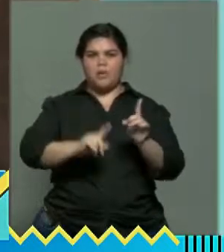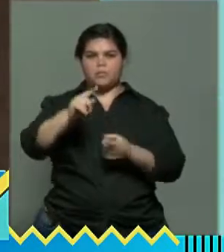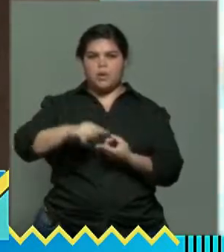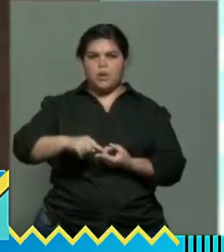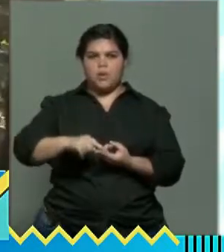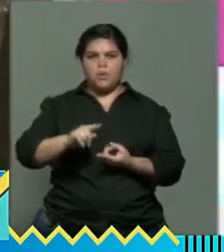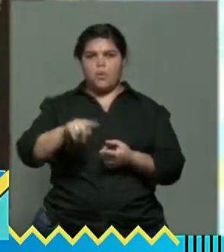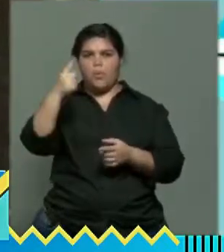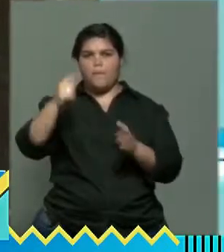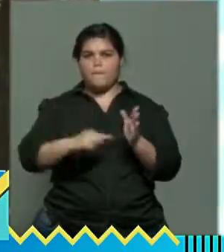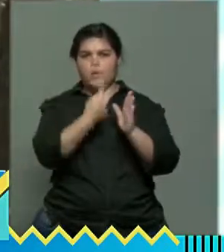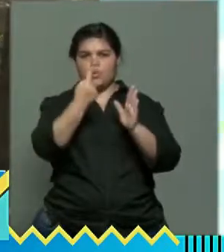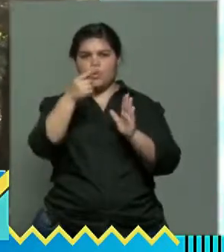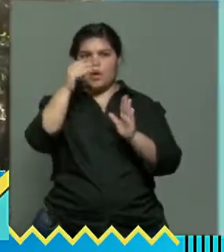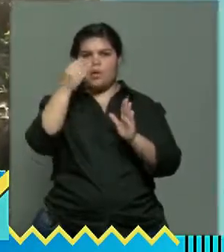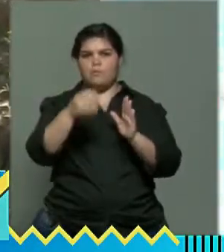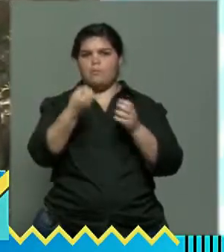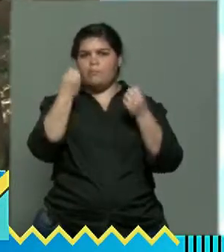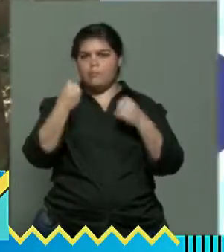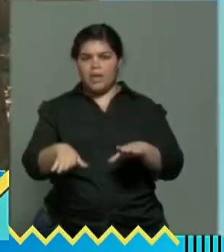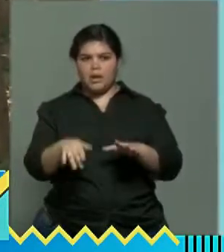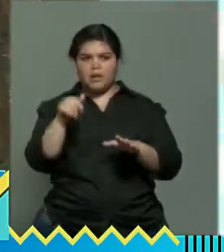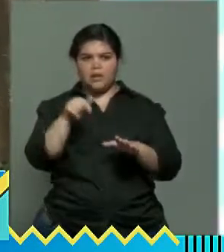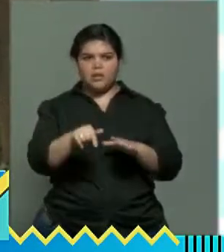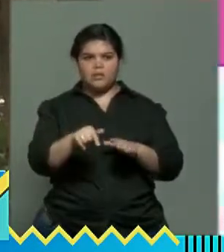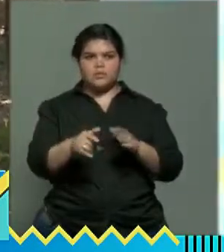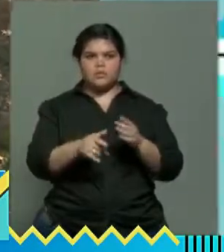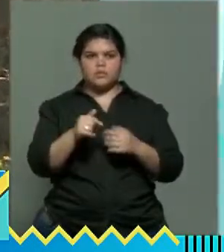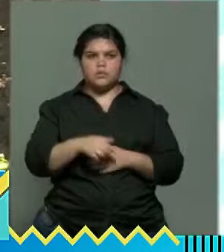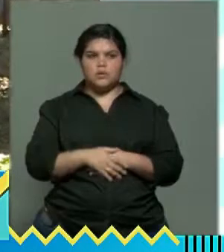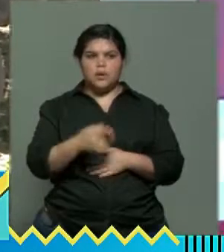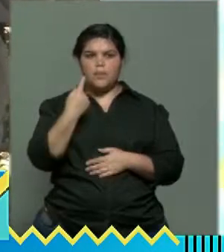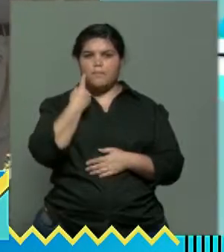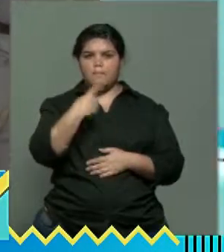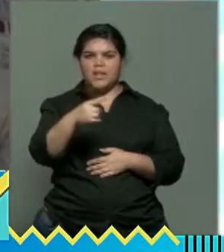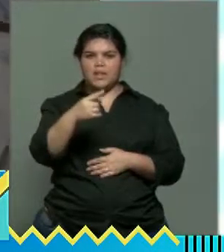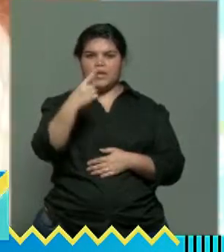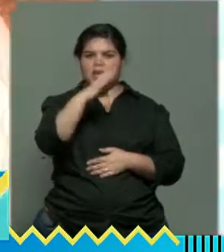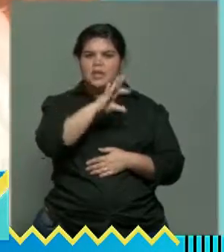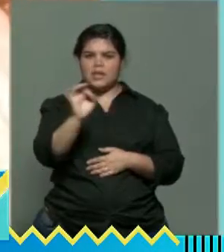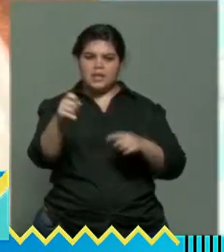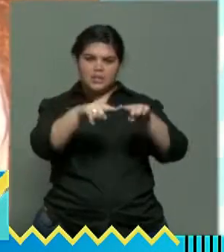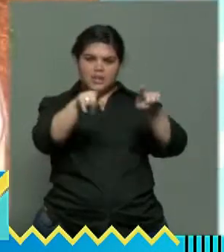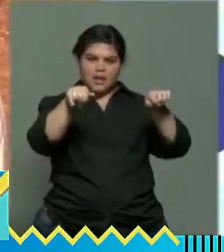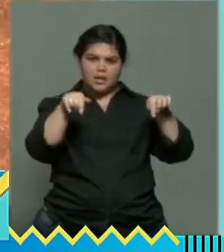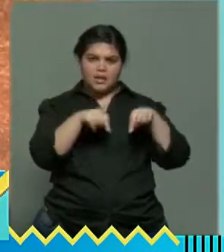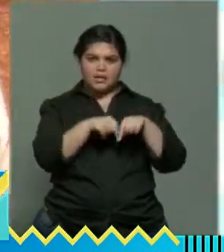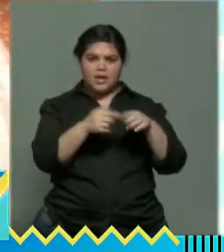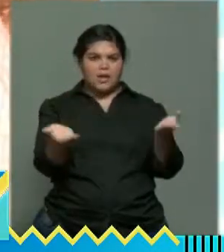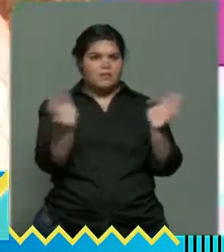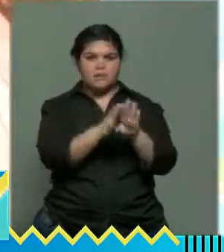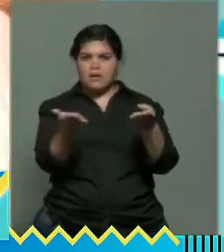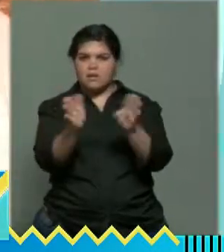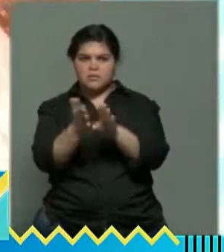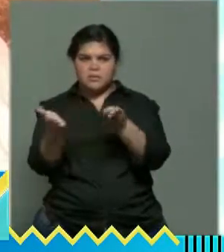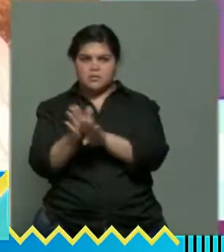punto de consumo de vino, hay 1.500 hectáreas que salen de combate. O sea, gente que empieza a no tener quien le compre, empieza a